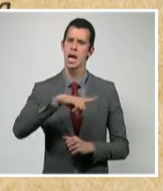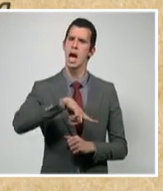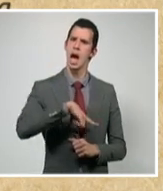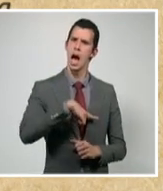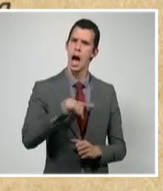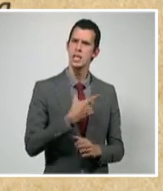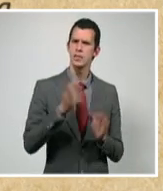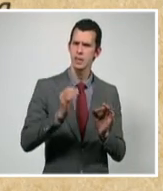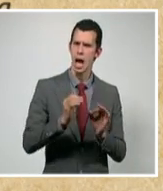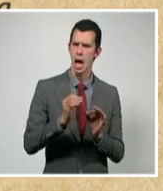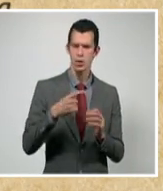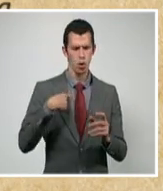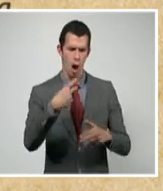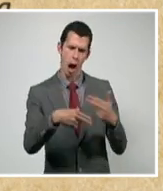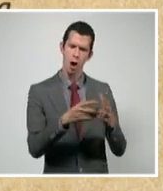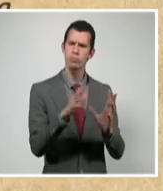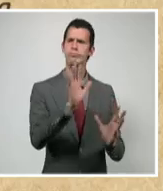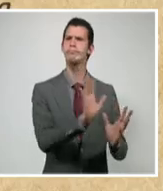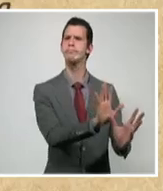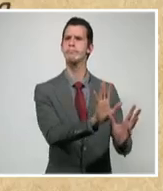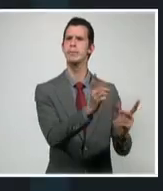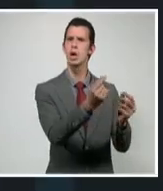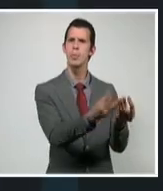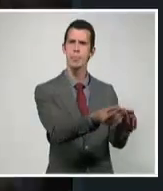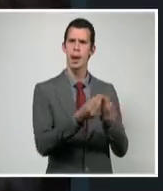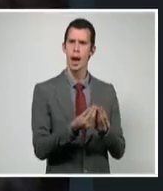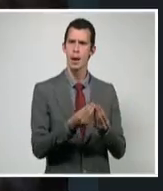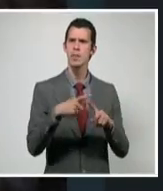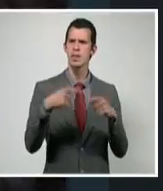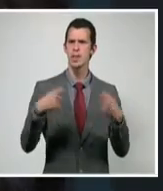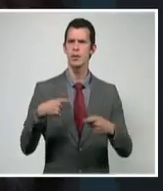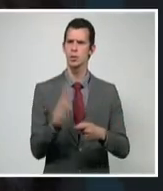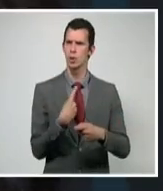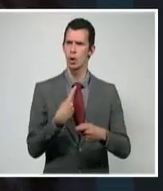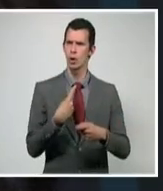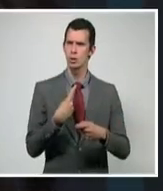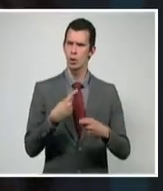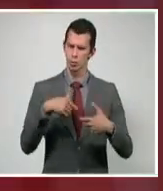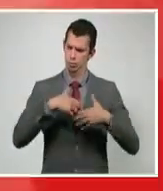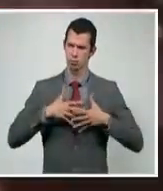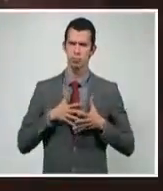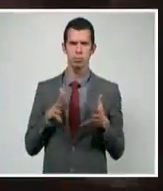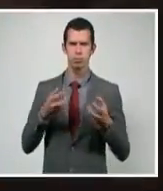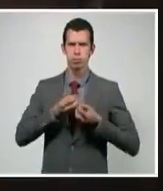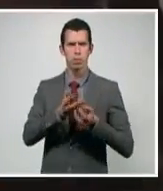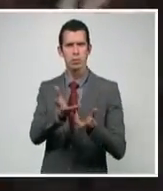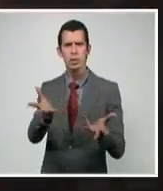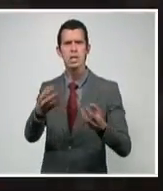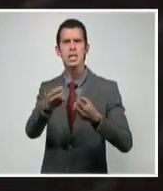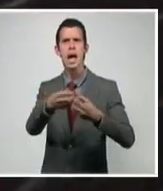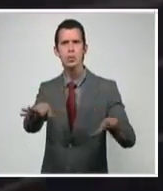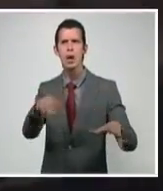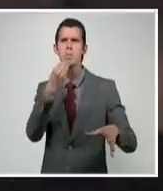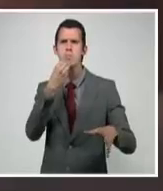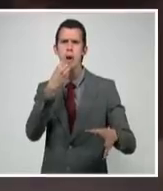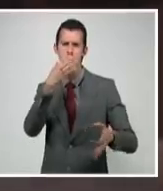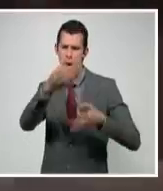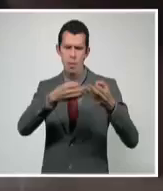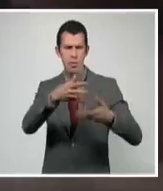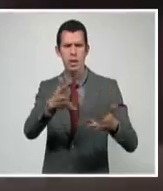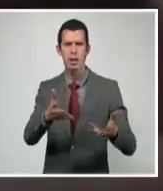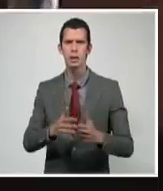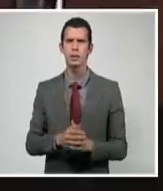sumergirnos emocionalmente para abrir nuestro ser. Sin embargo, Bruguera no ha dudado en vender hasta el performance El